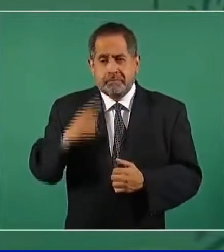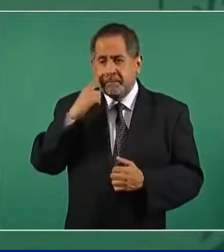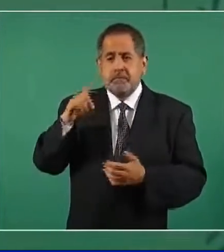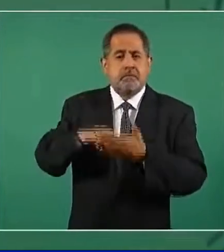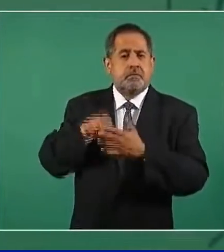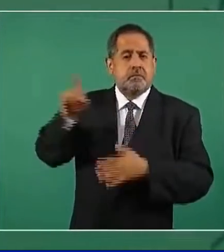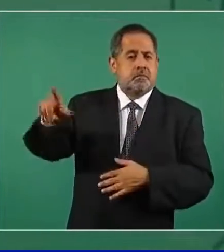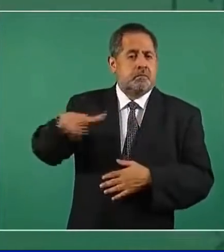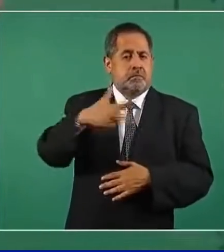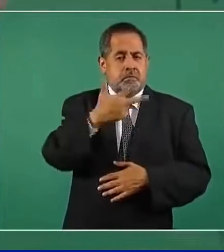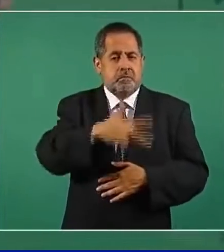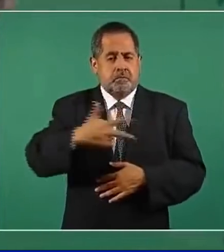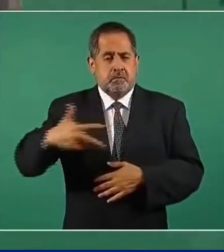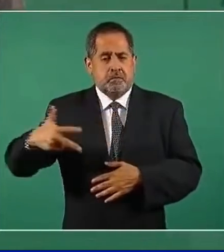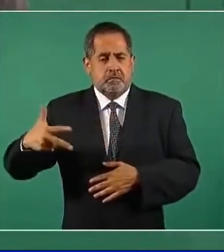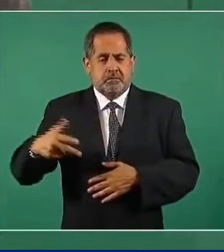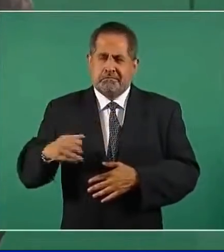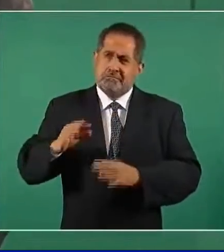Dinamarca,